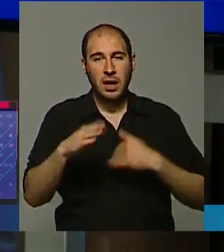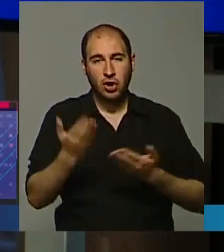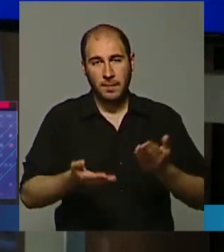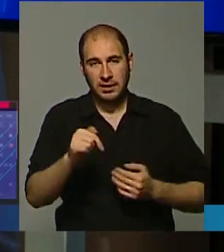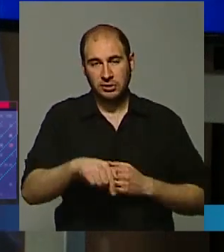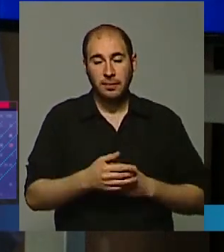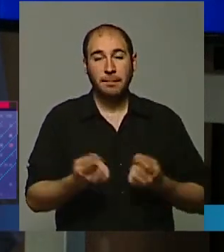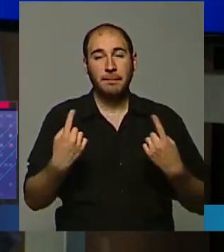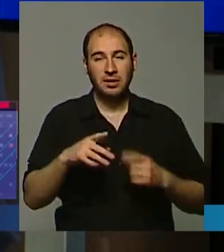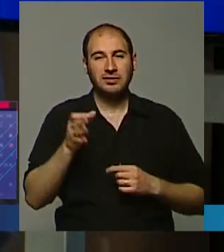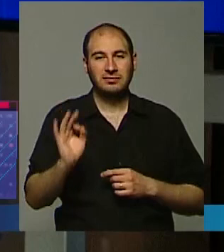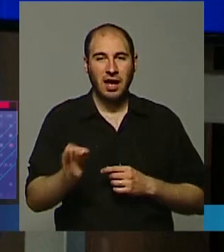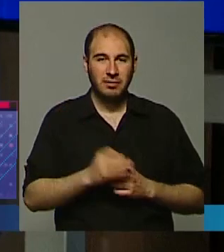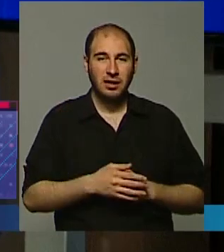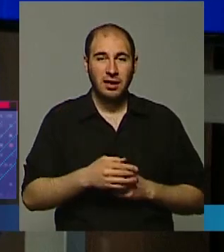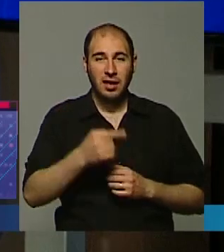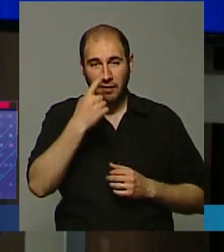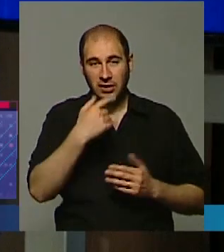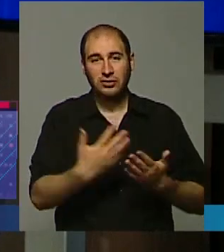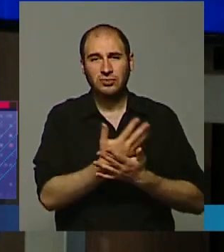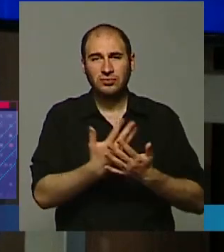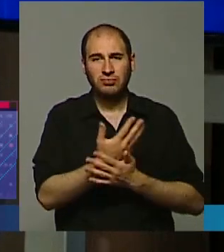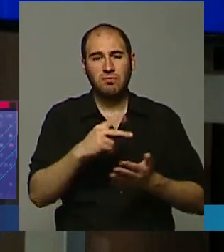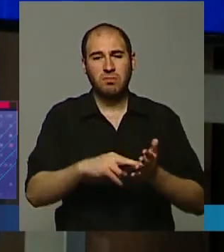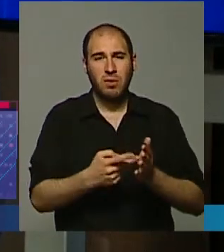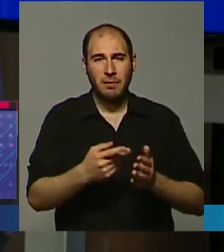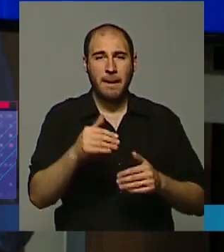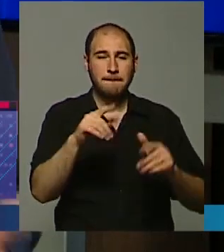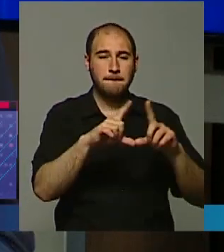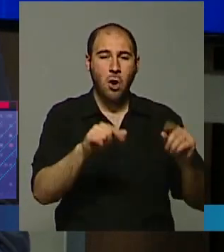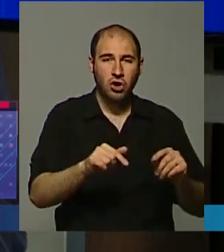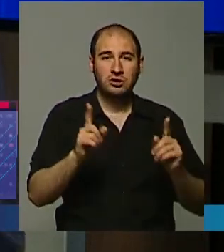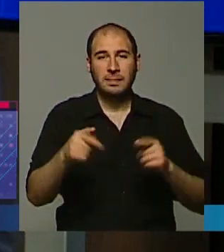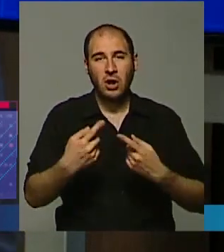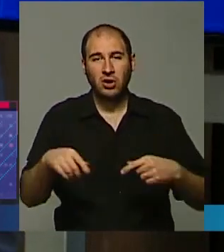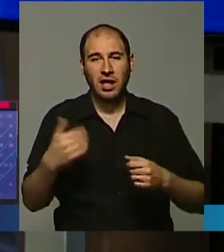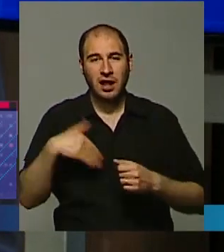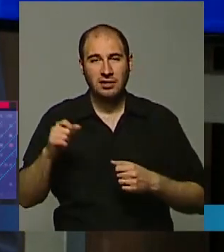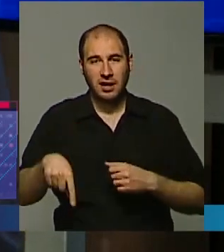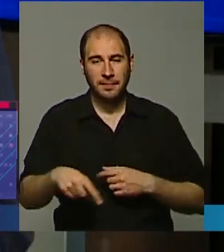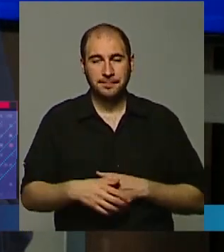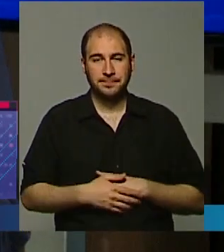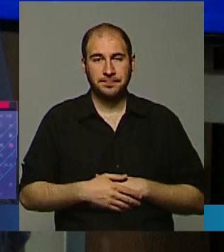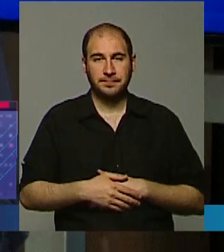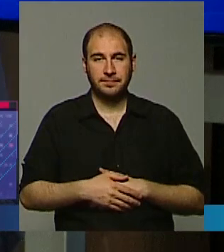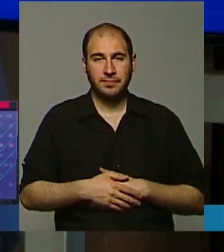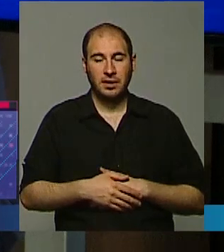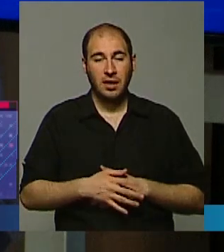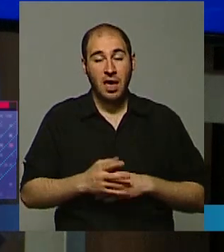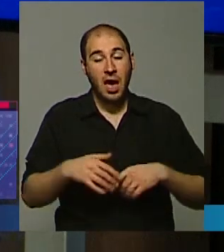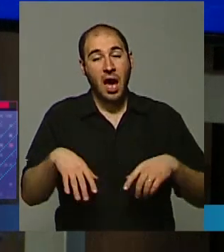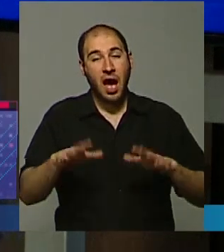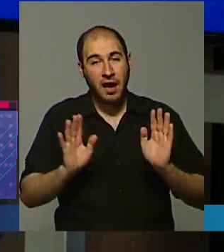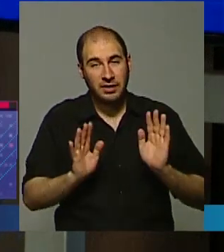hizo, pero está claro que terminan sufriendo las consecuencias tanto los bonos como las acciones argentinas. Por ahí